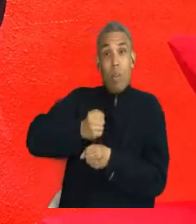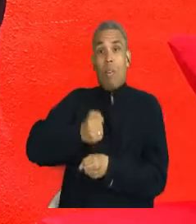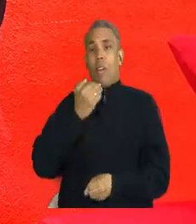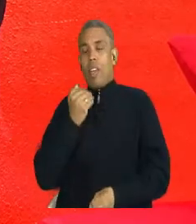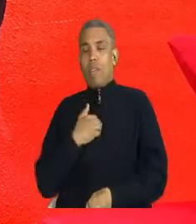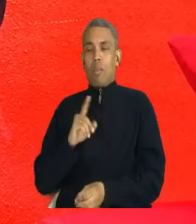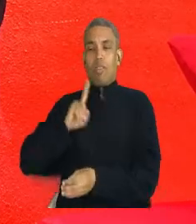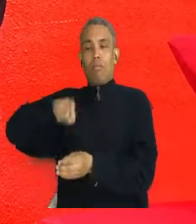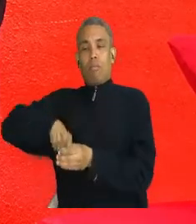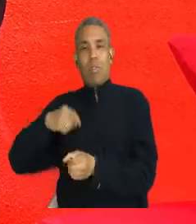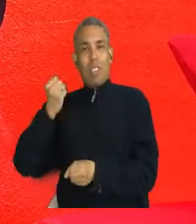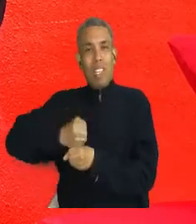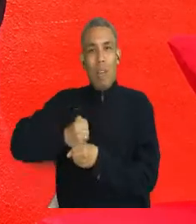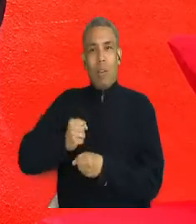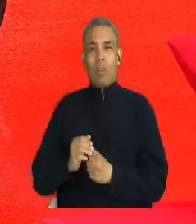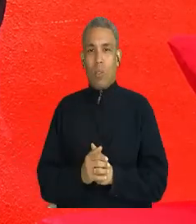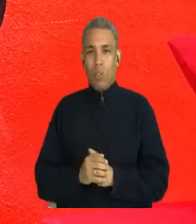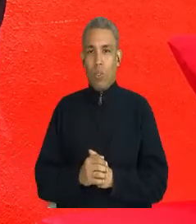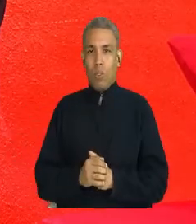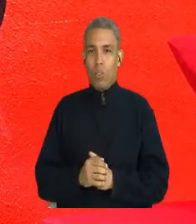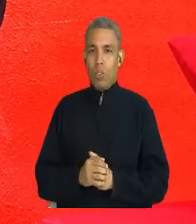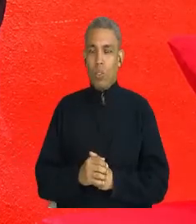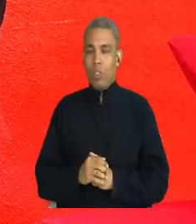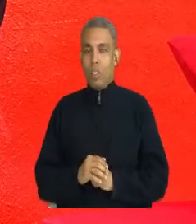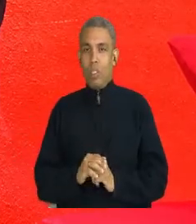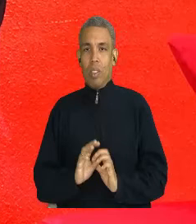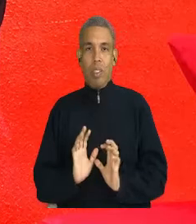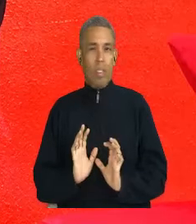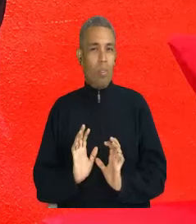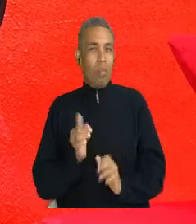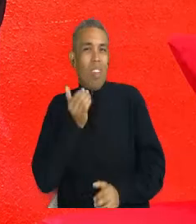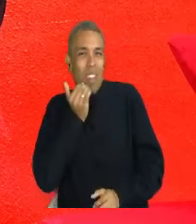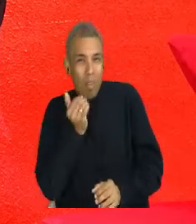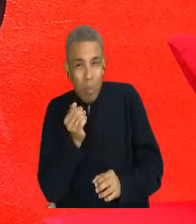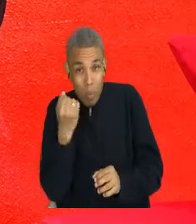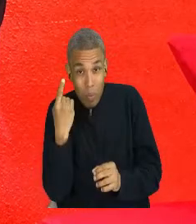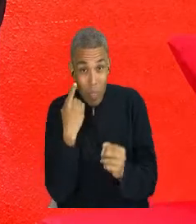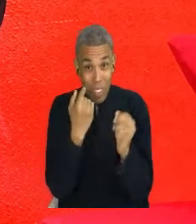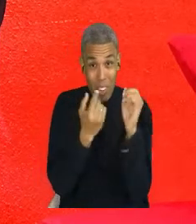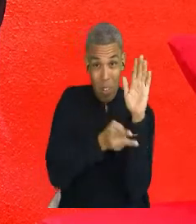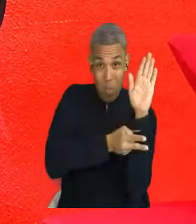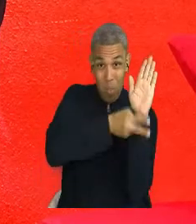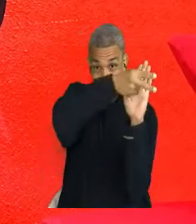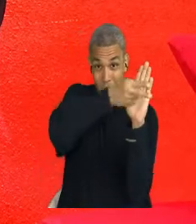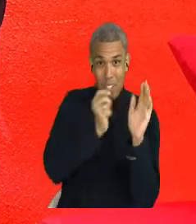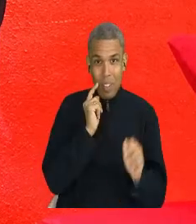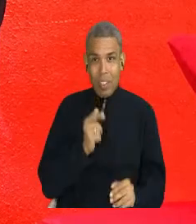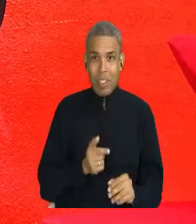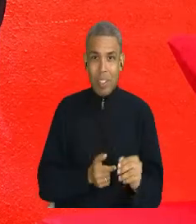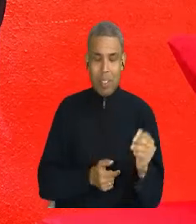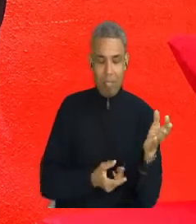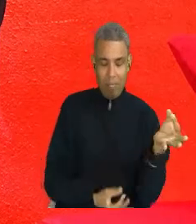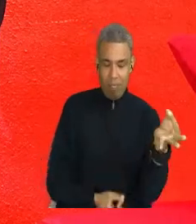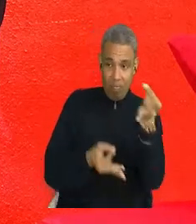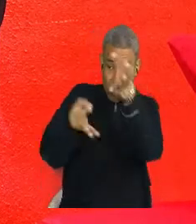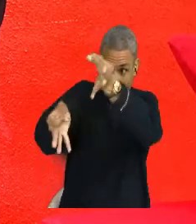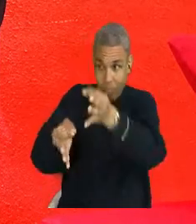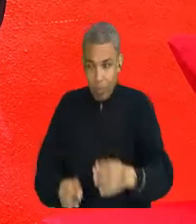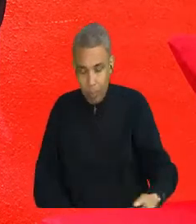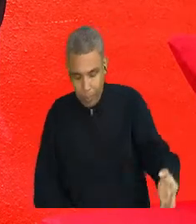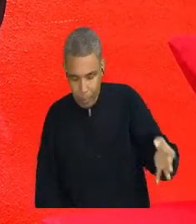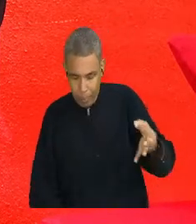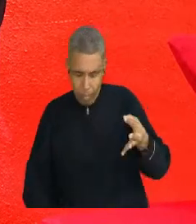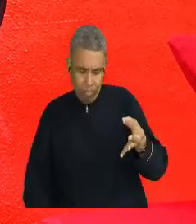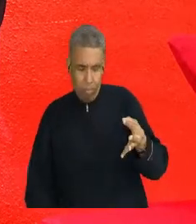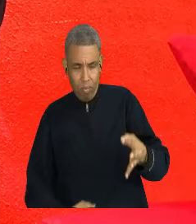ejemplo, y dice que tenga capacidad de adaptación al cambio, y uno puede preguntarse, bueno, ¿eso qué es? Entonces pues ya sabemos que es una competencia que le